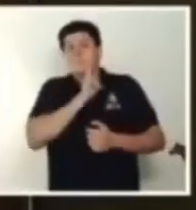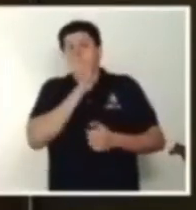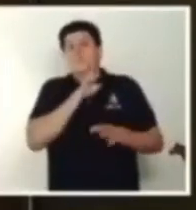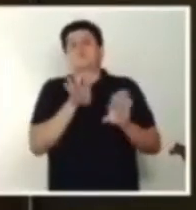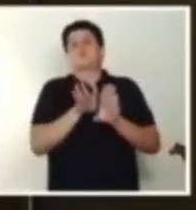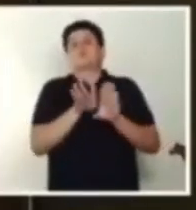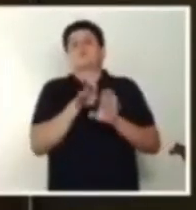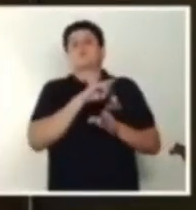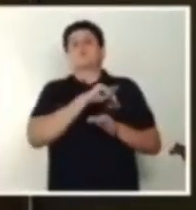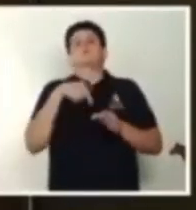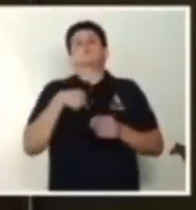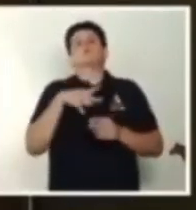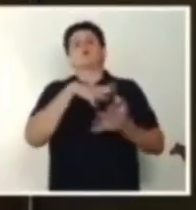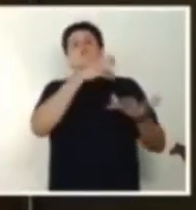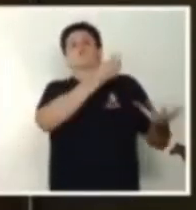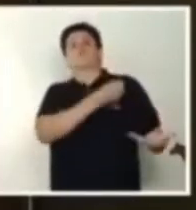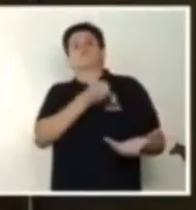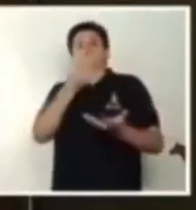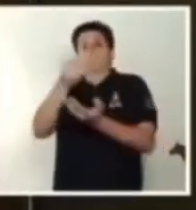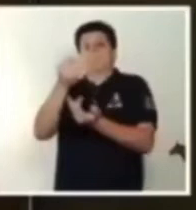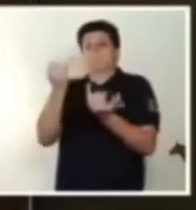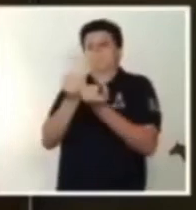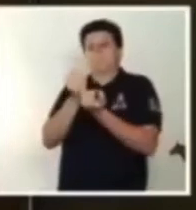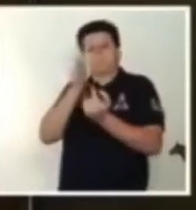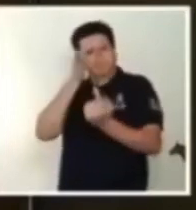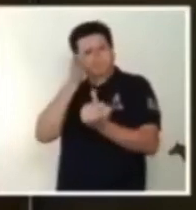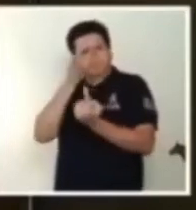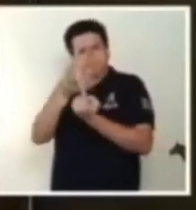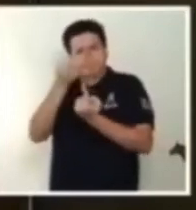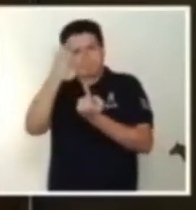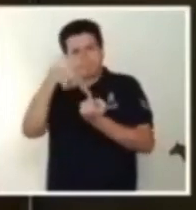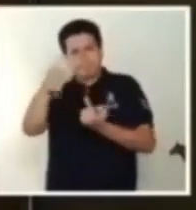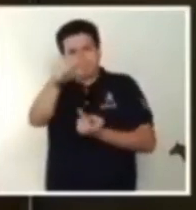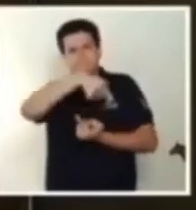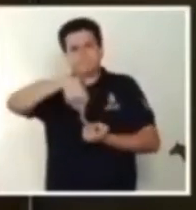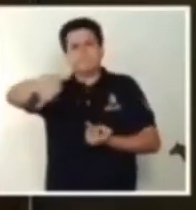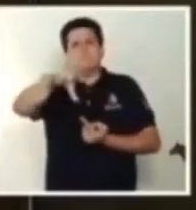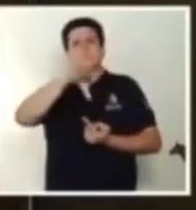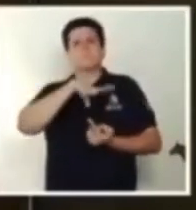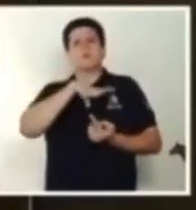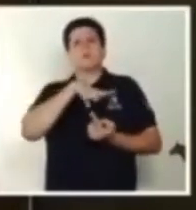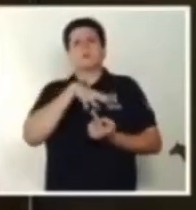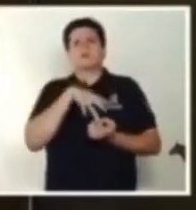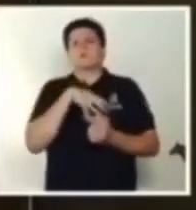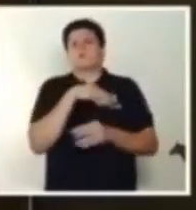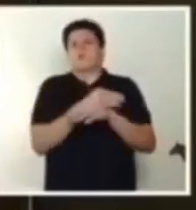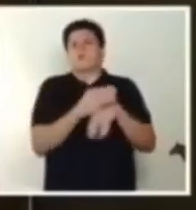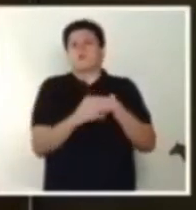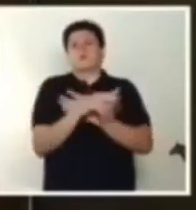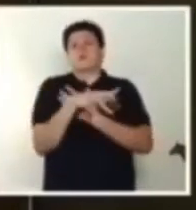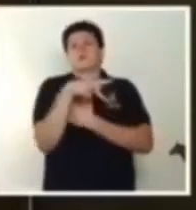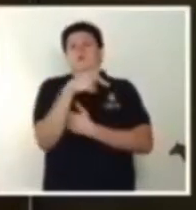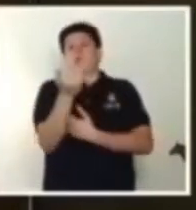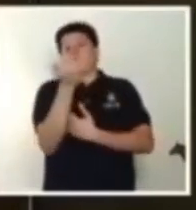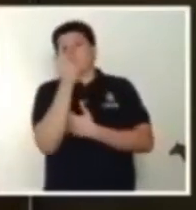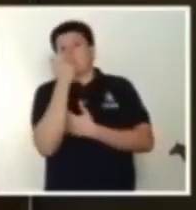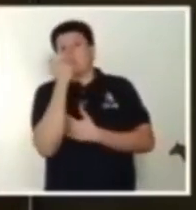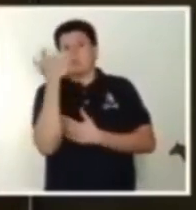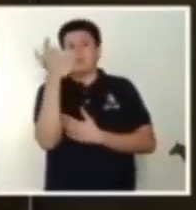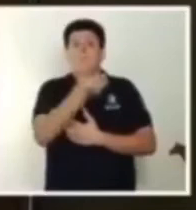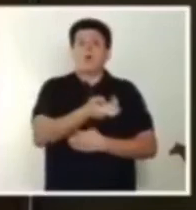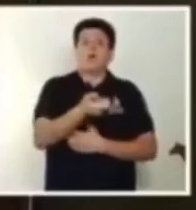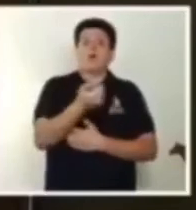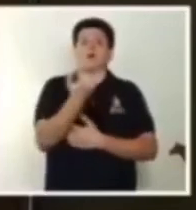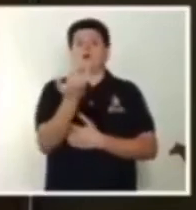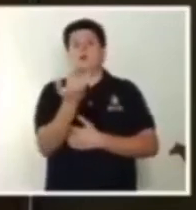a destinar un presupuesto también para que puedan ellos tener al menos acceso para el alimento y el tema de